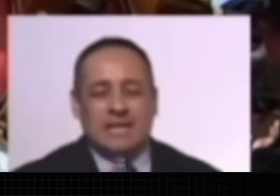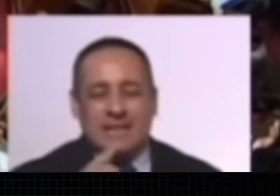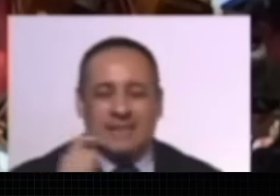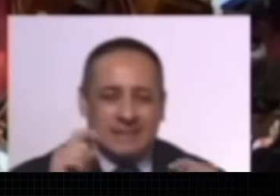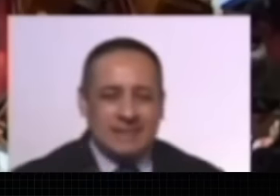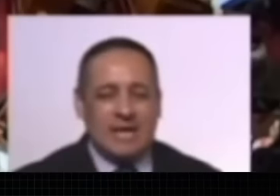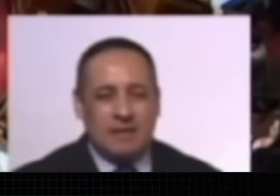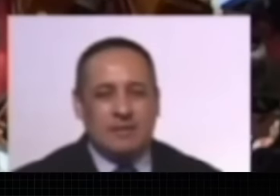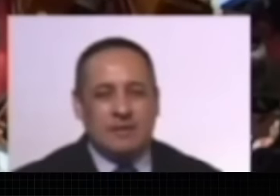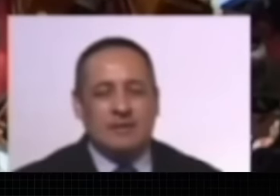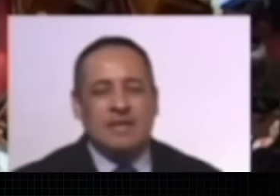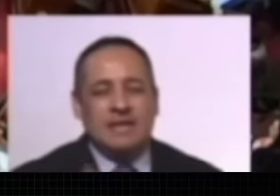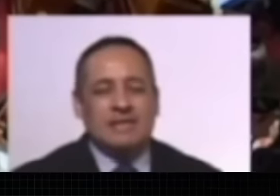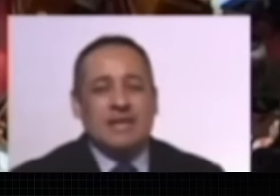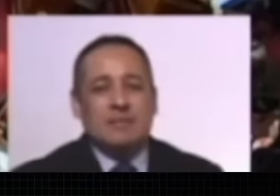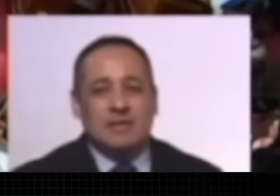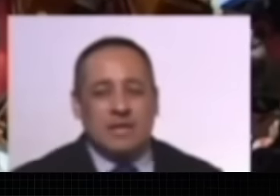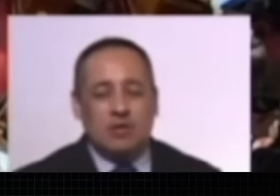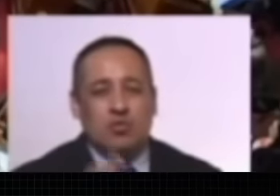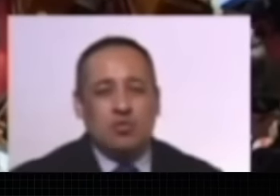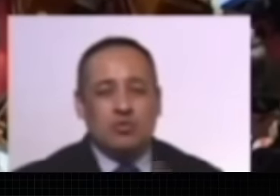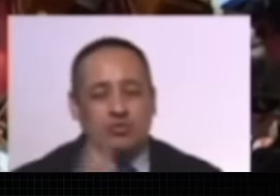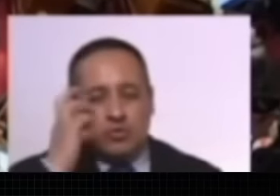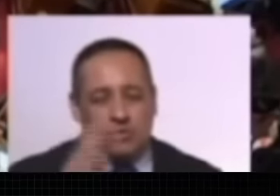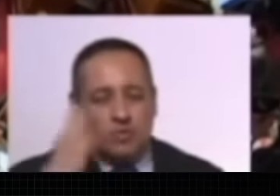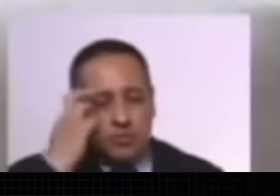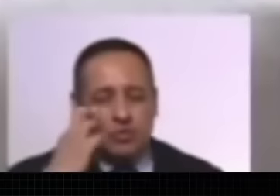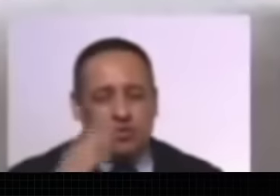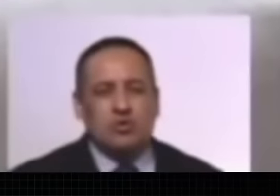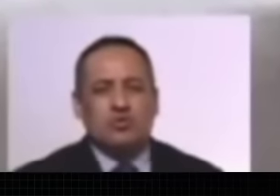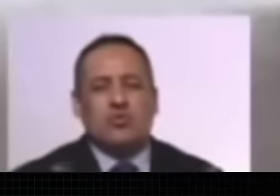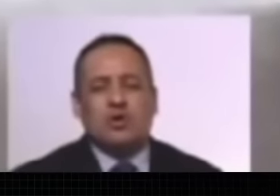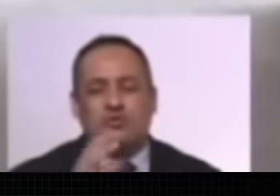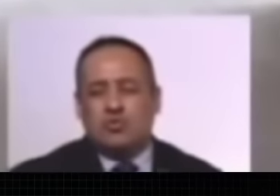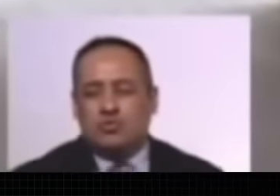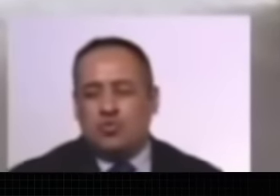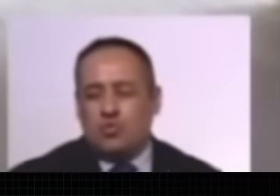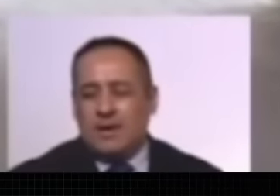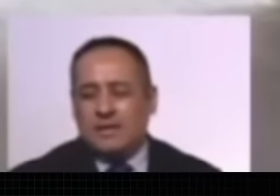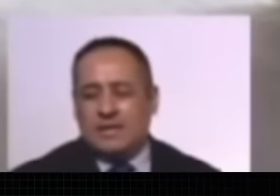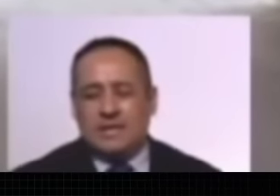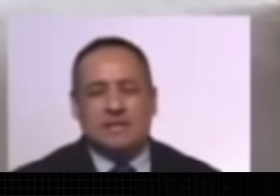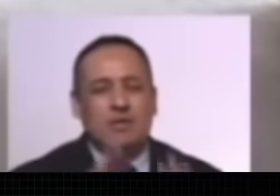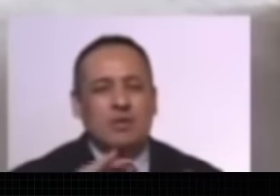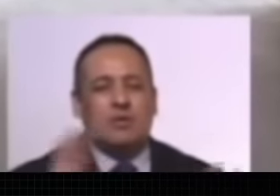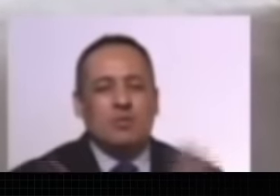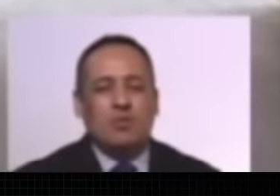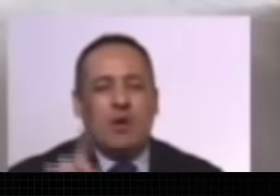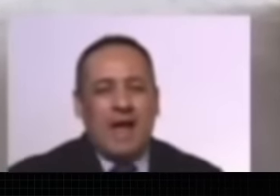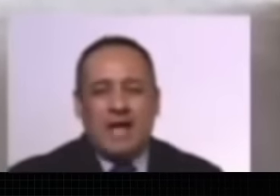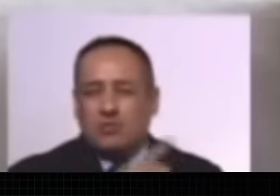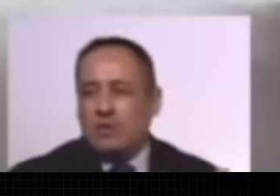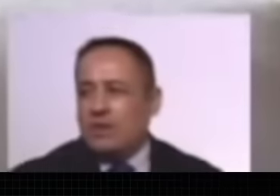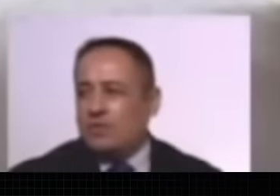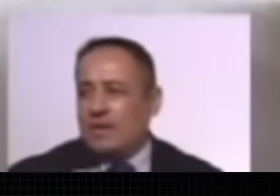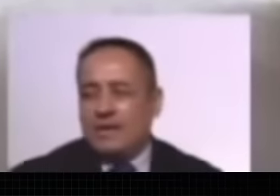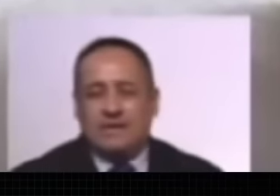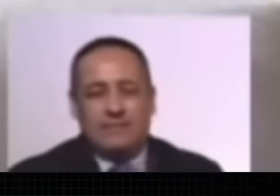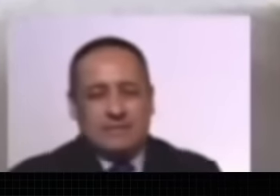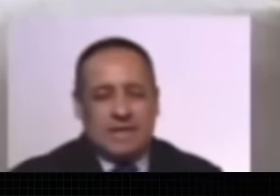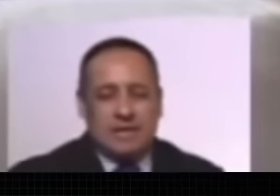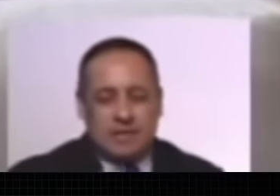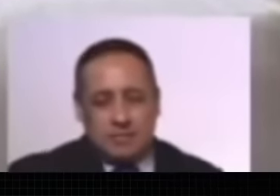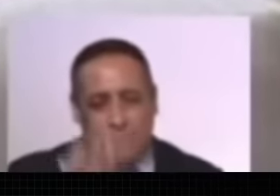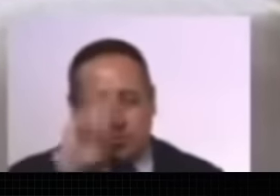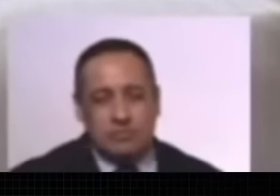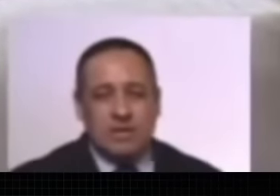de finiquitar un juicio político. Y no es un juicio cualquiera. Hablamos de inhabilitar a una exfiscal